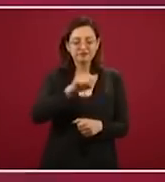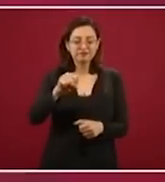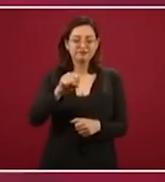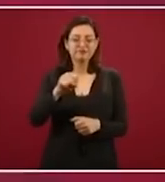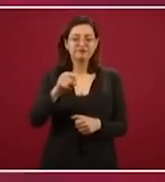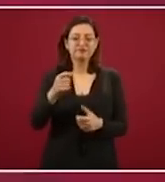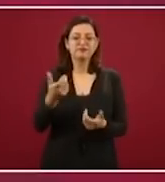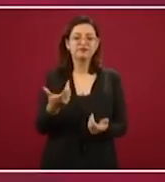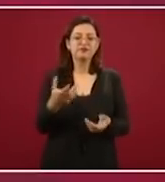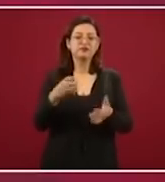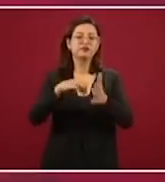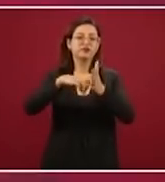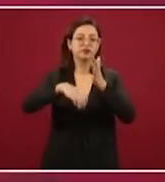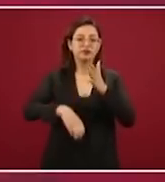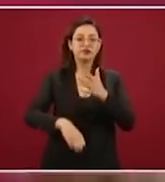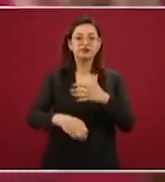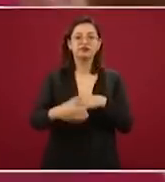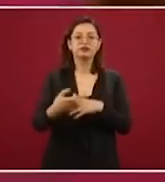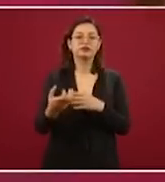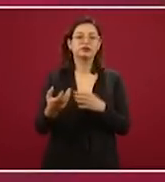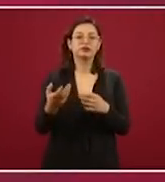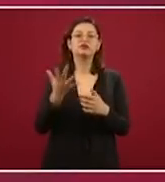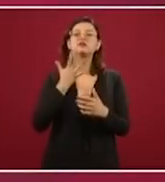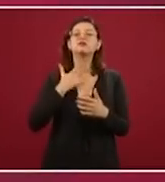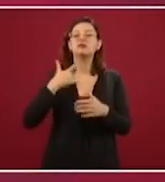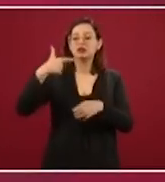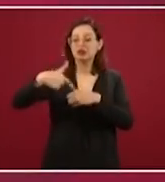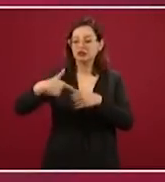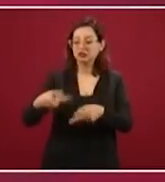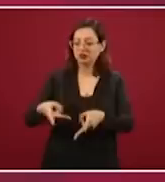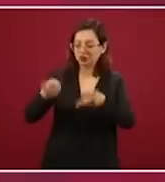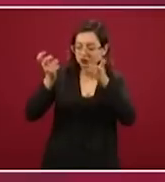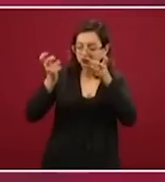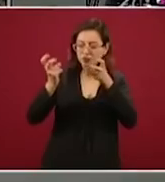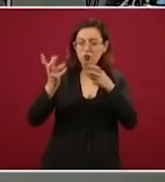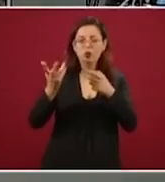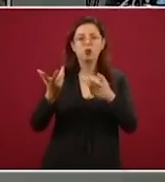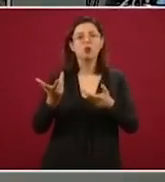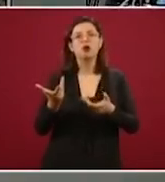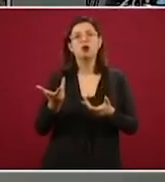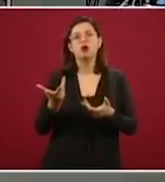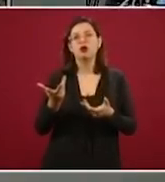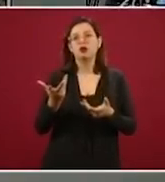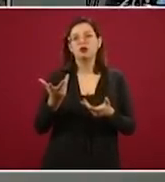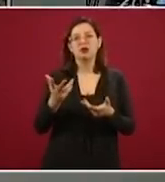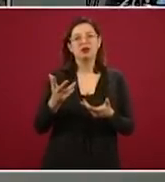caso del huachicol, todo esto que pasaba, de que